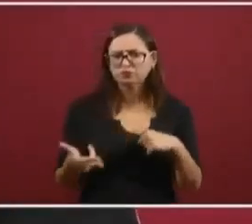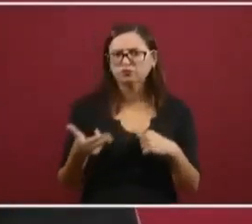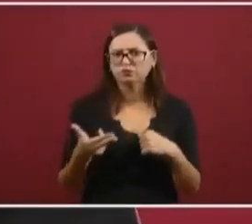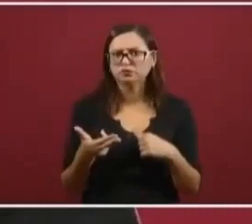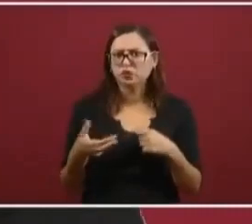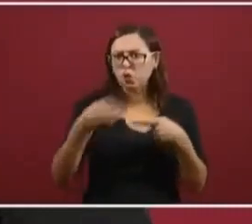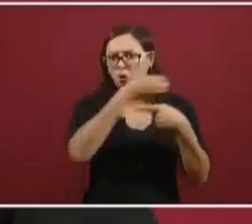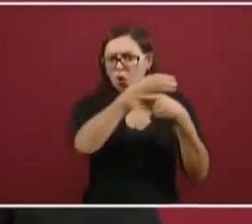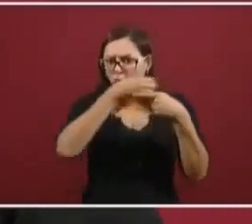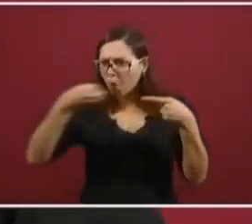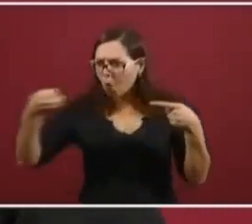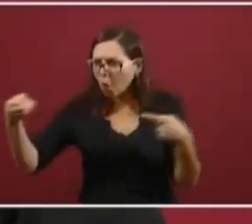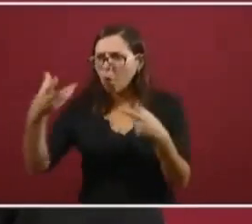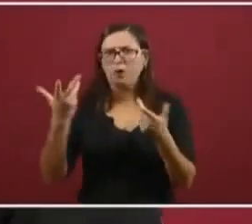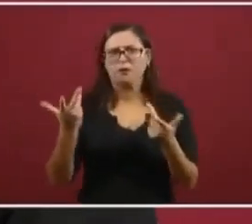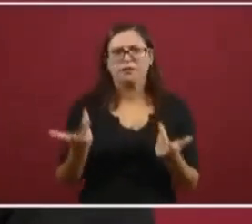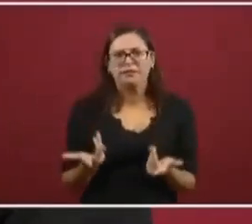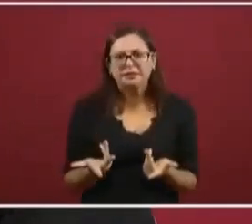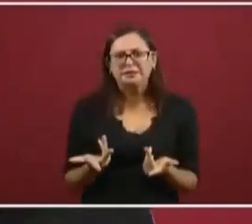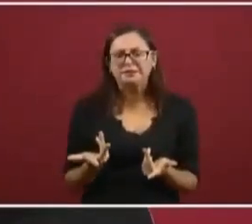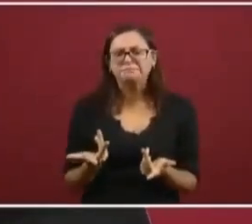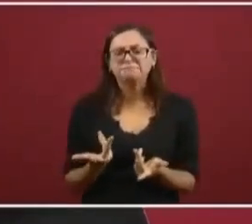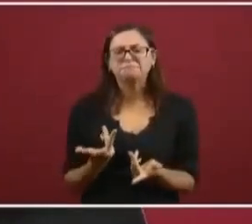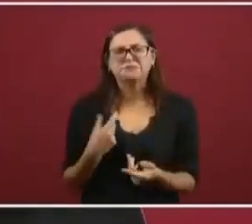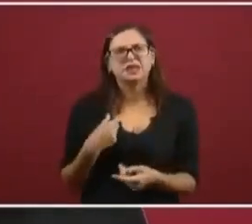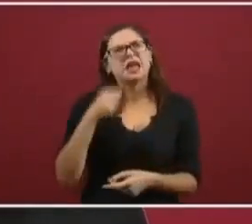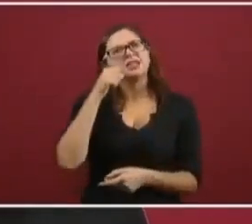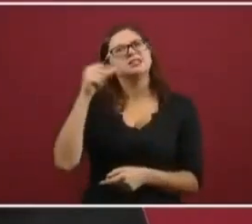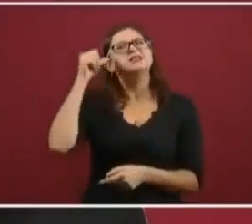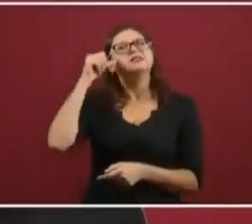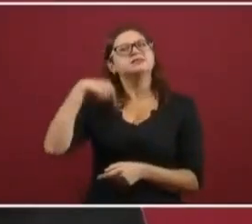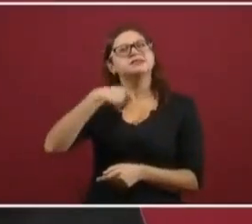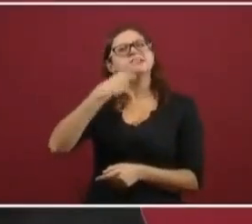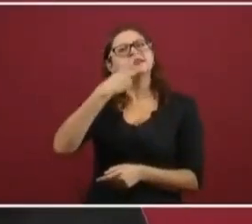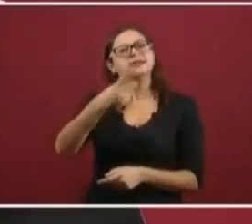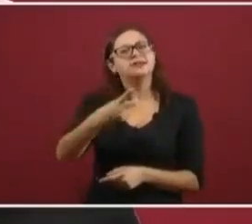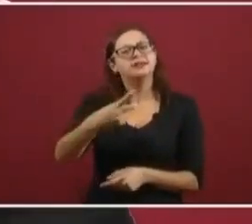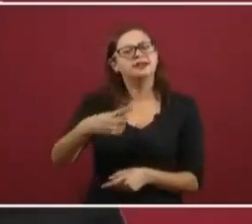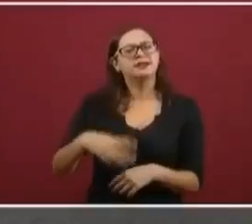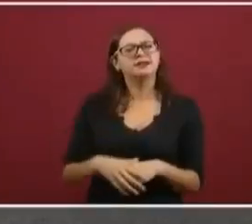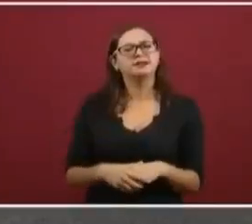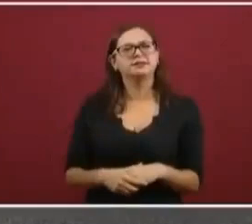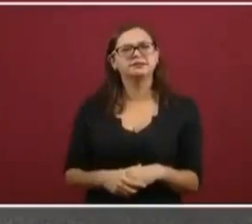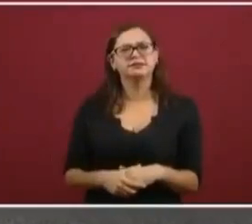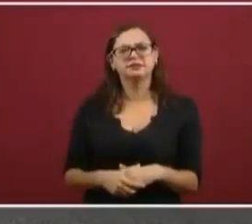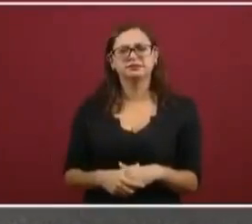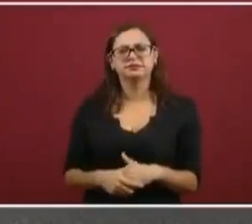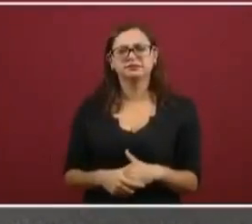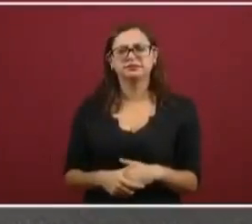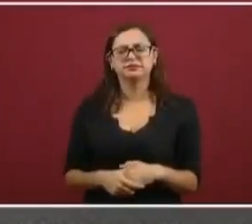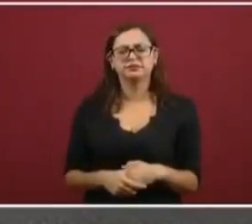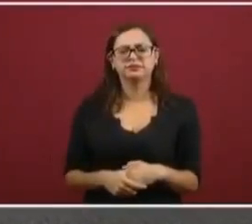reacomodo les decía yo ayer creo que el gobierno